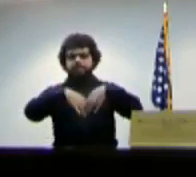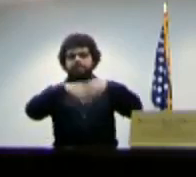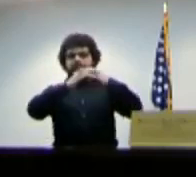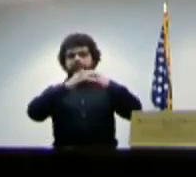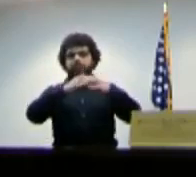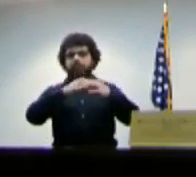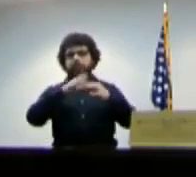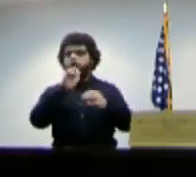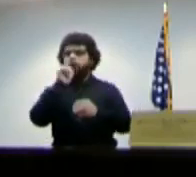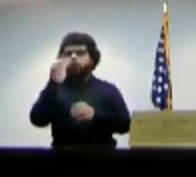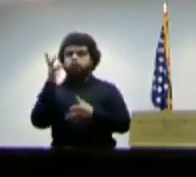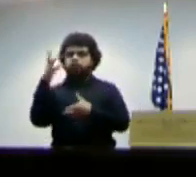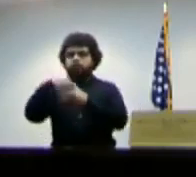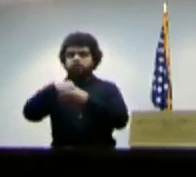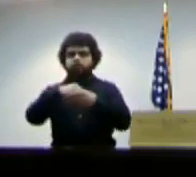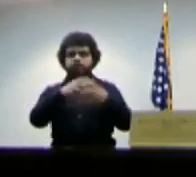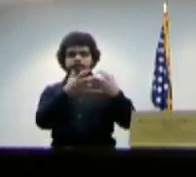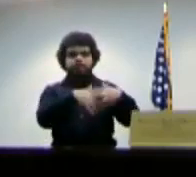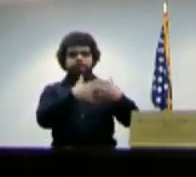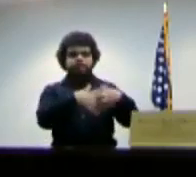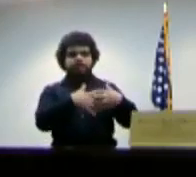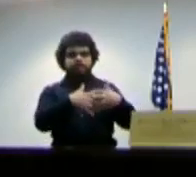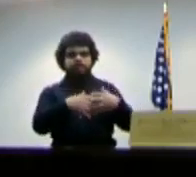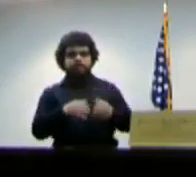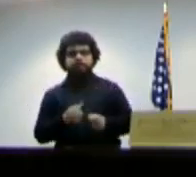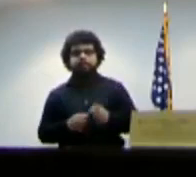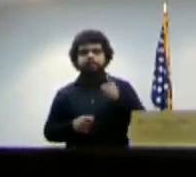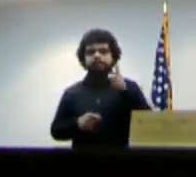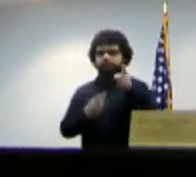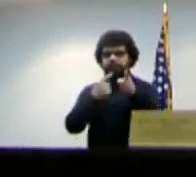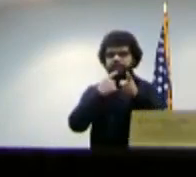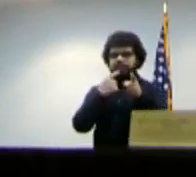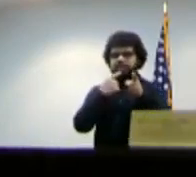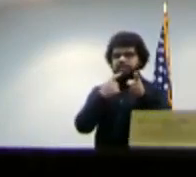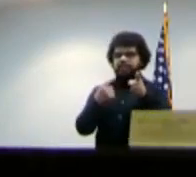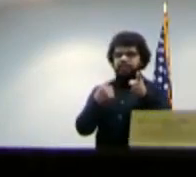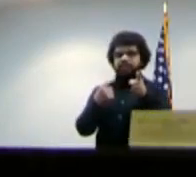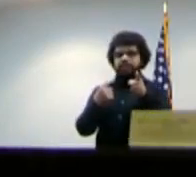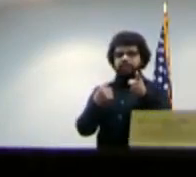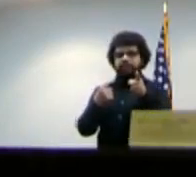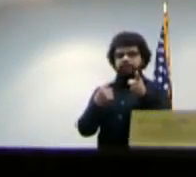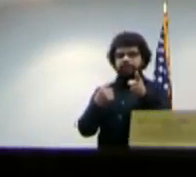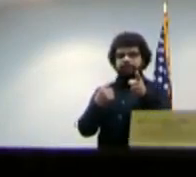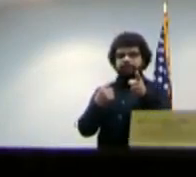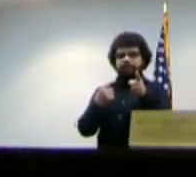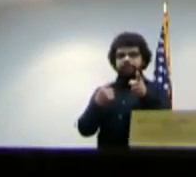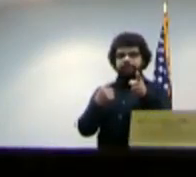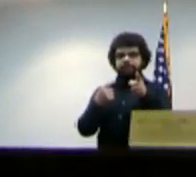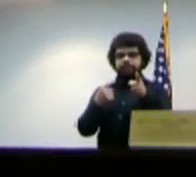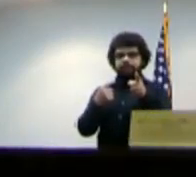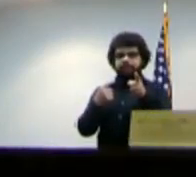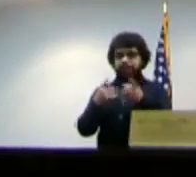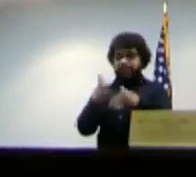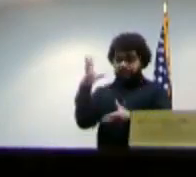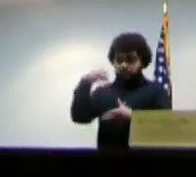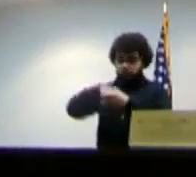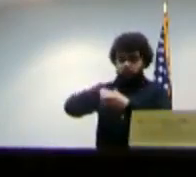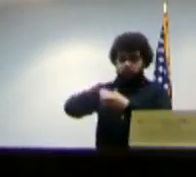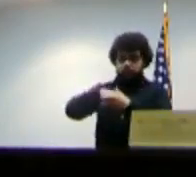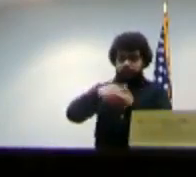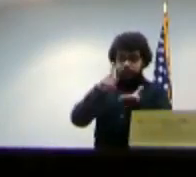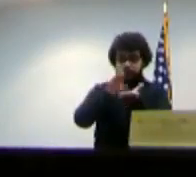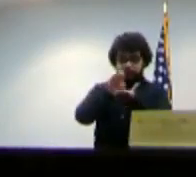plantas generatrices. Sí, incluye una inversión de entre las plantas de